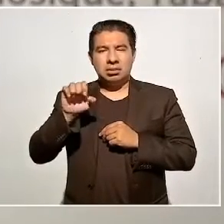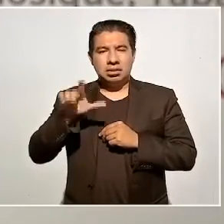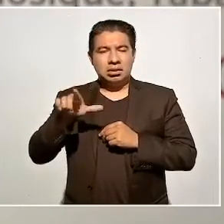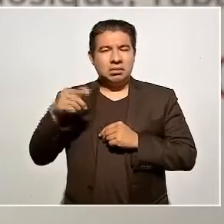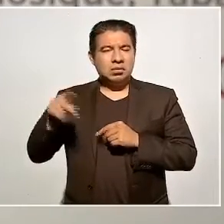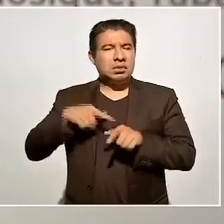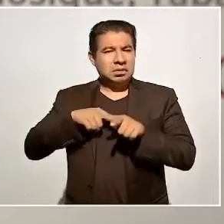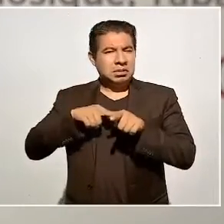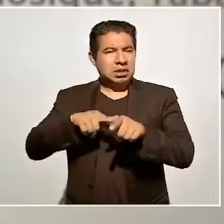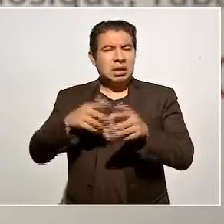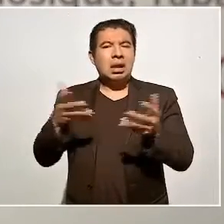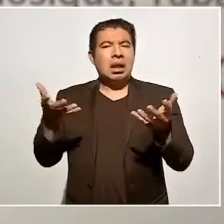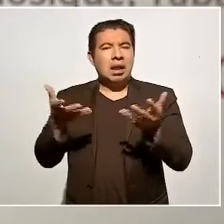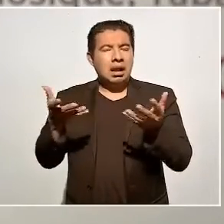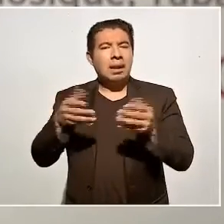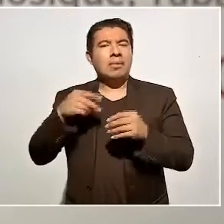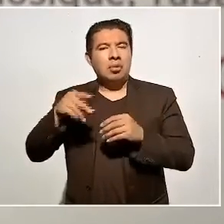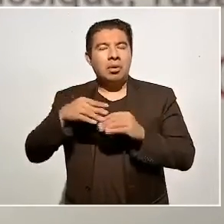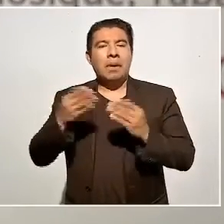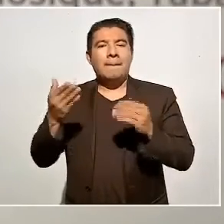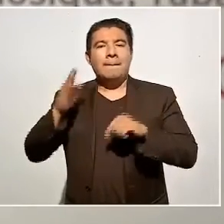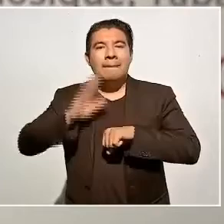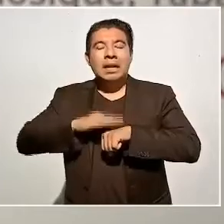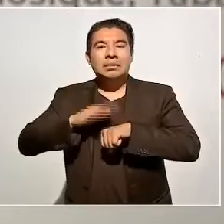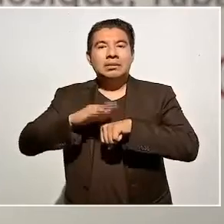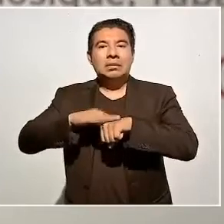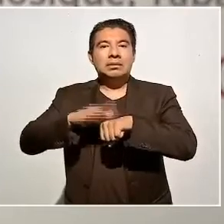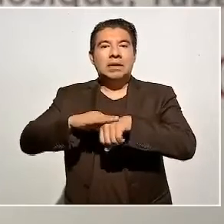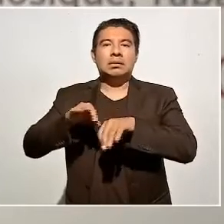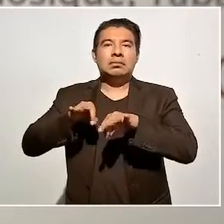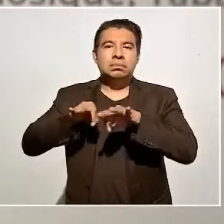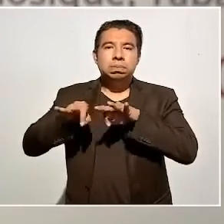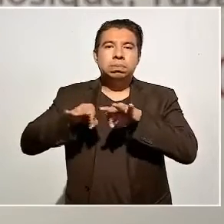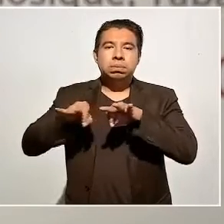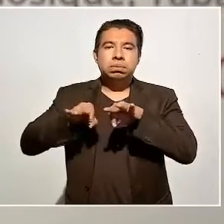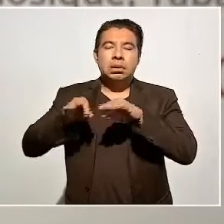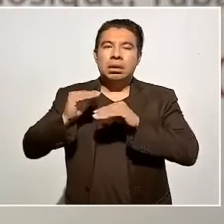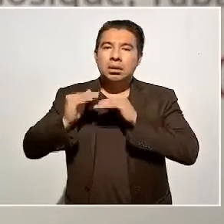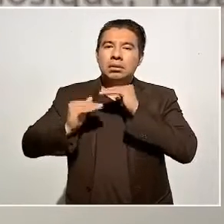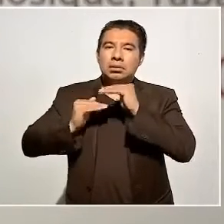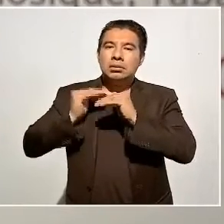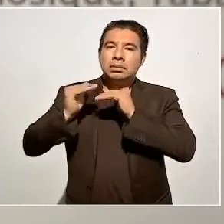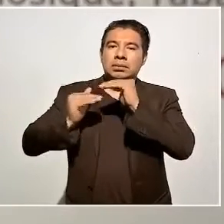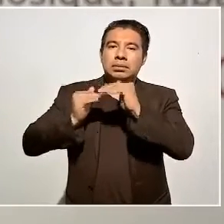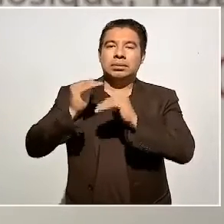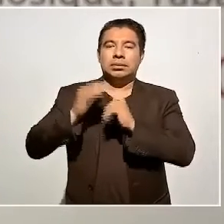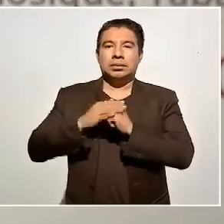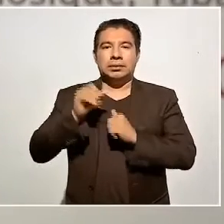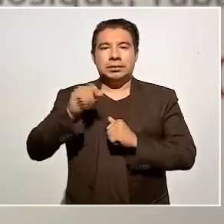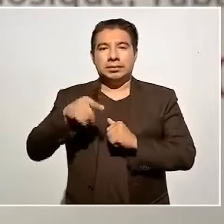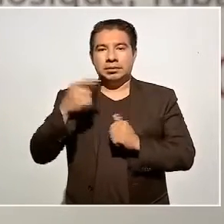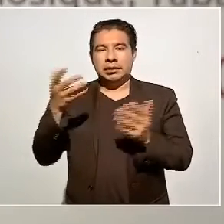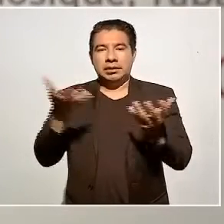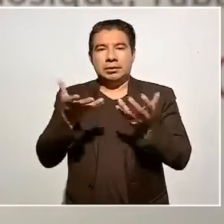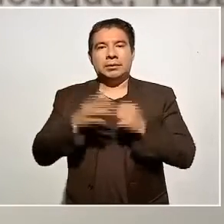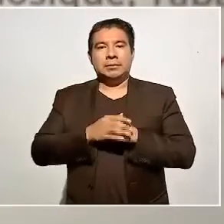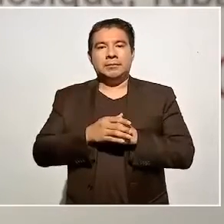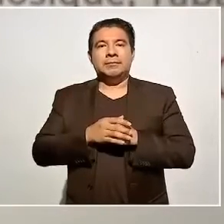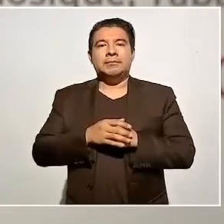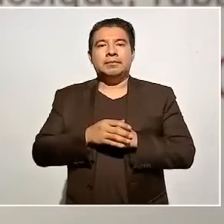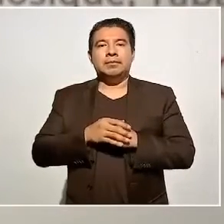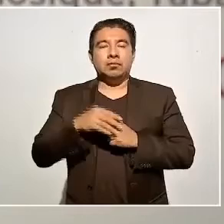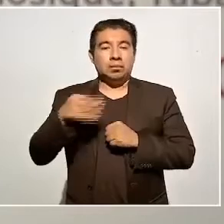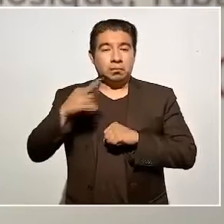avanzando como lo está haciendo. Les agradecemos mucho por el